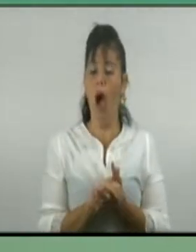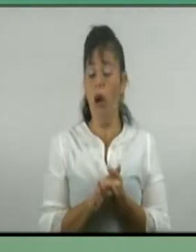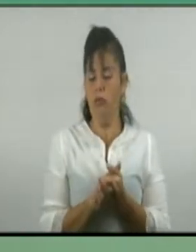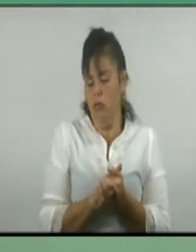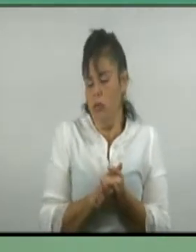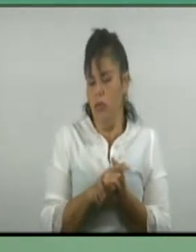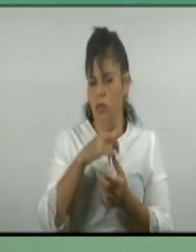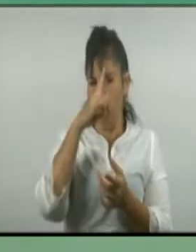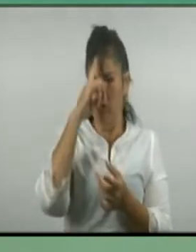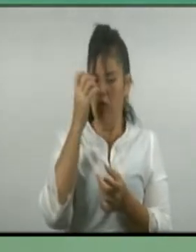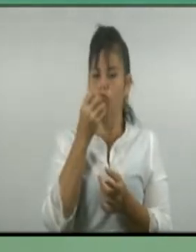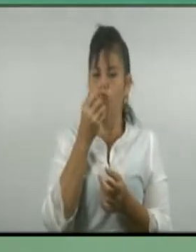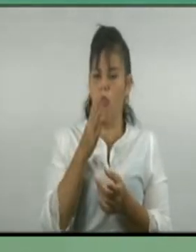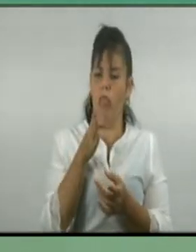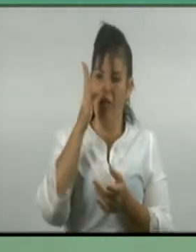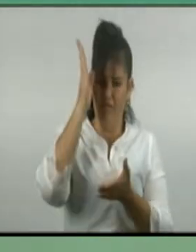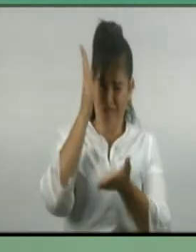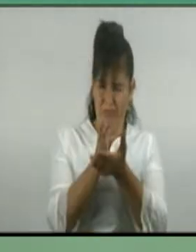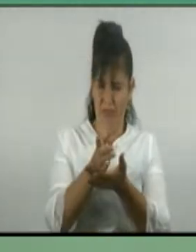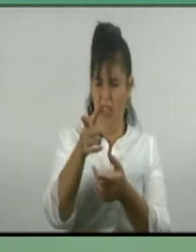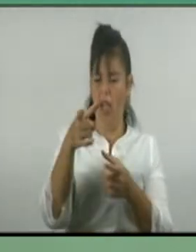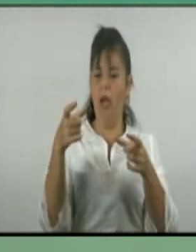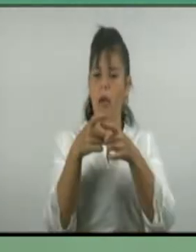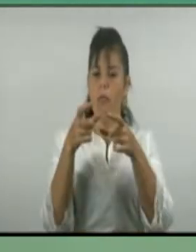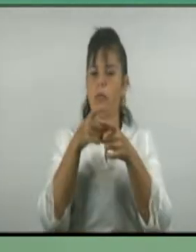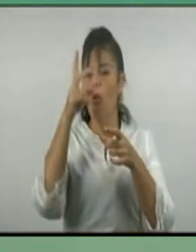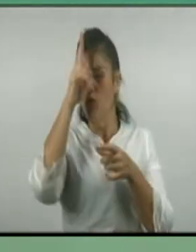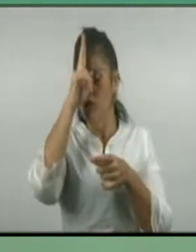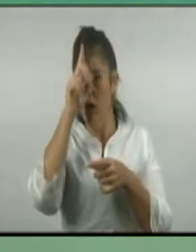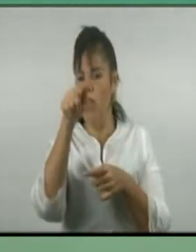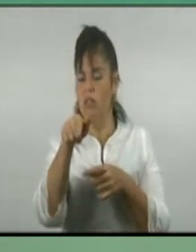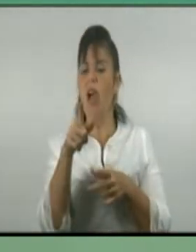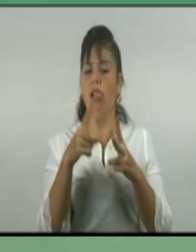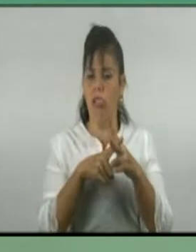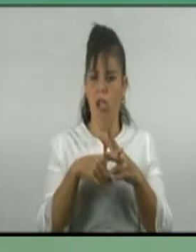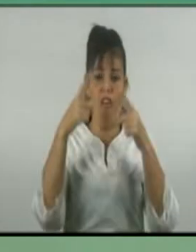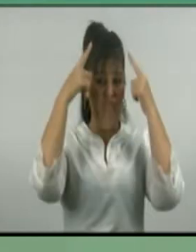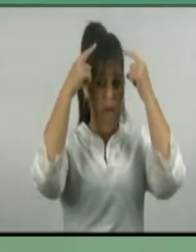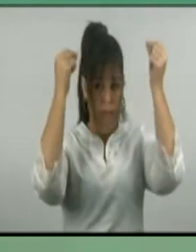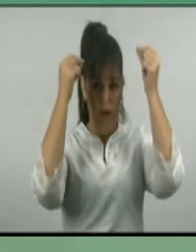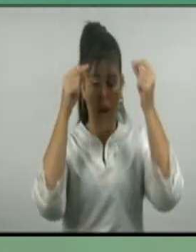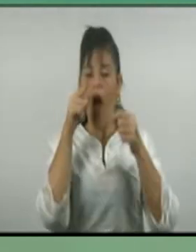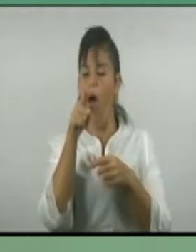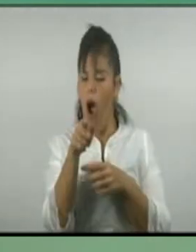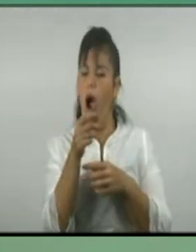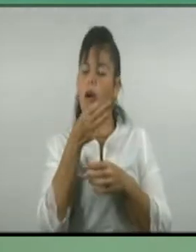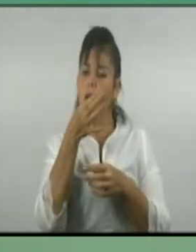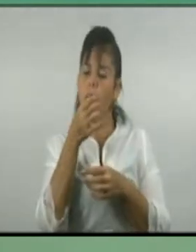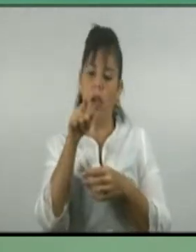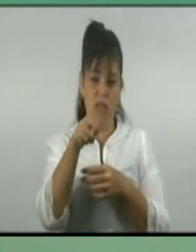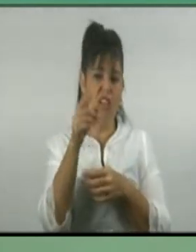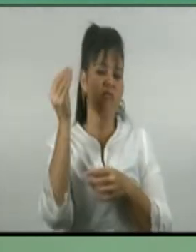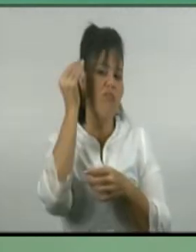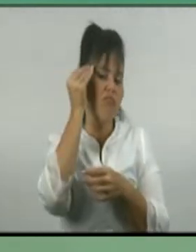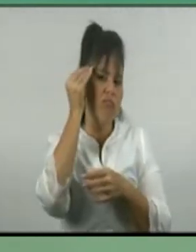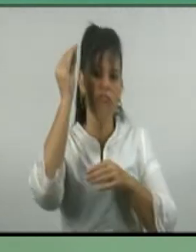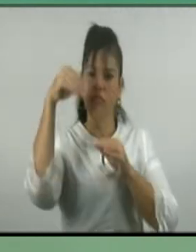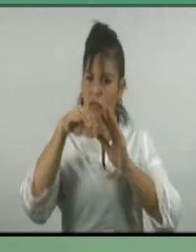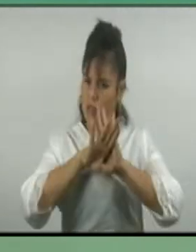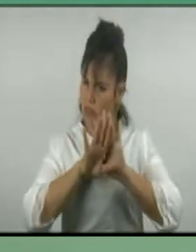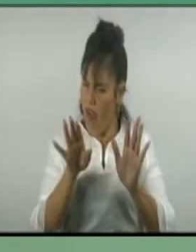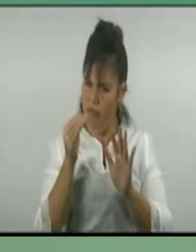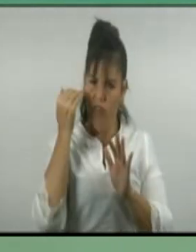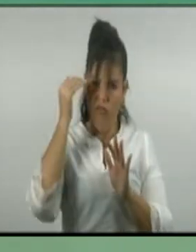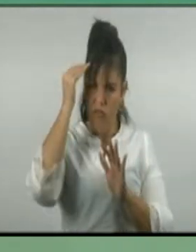dirigirse al área de salud en cada área de salud de una enfermera que está capacitada en el proceso de selección conducción